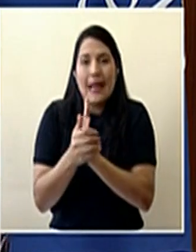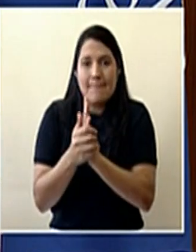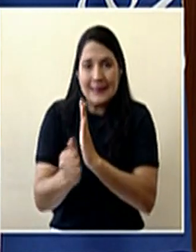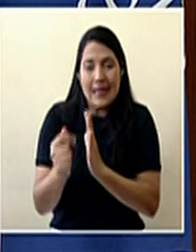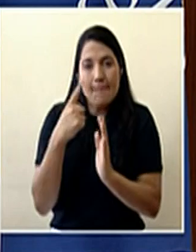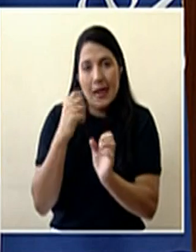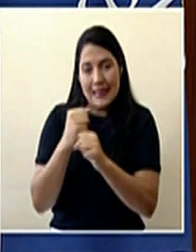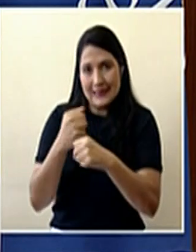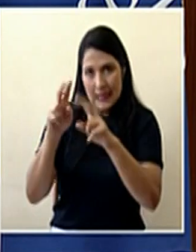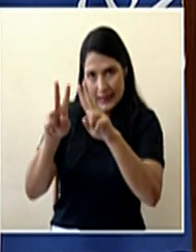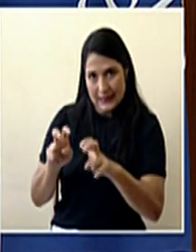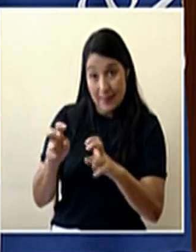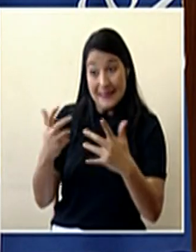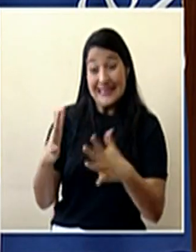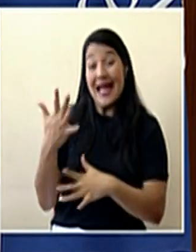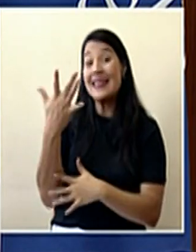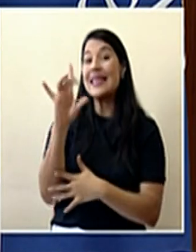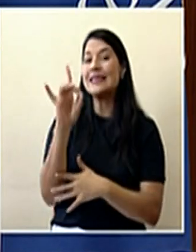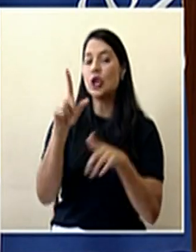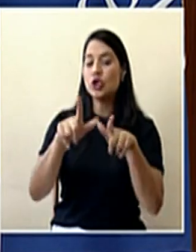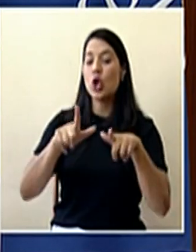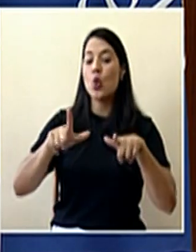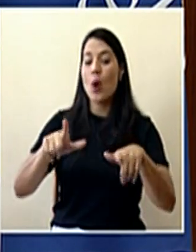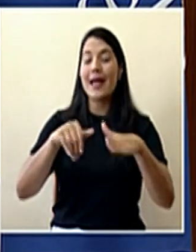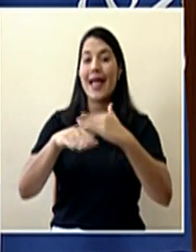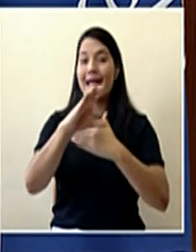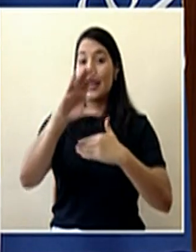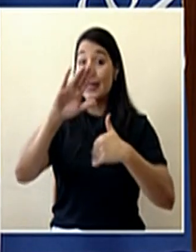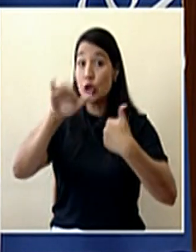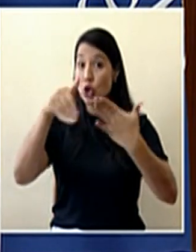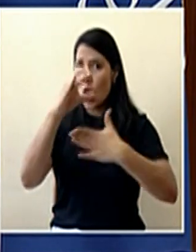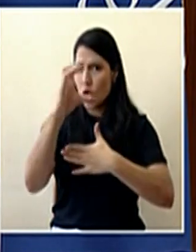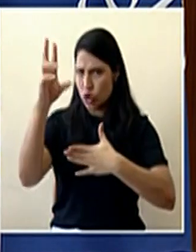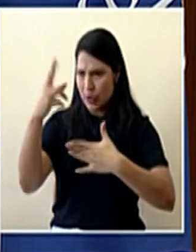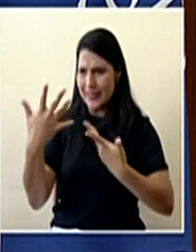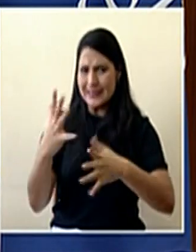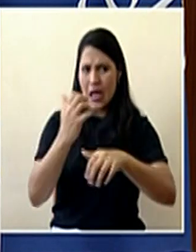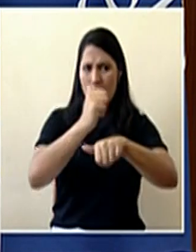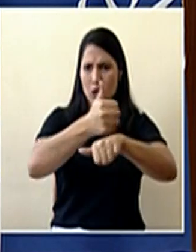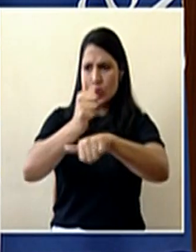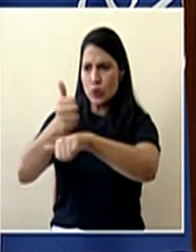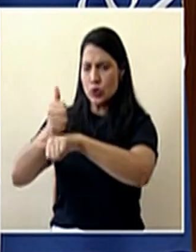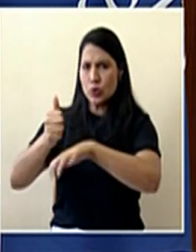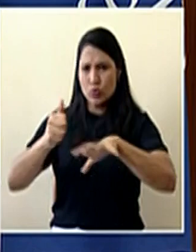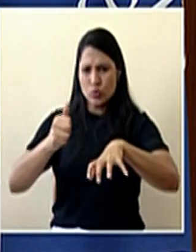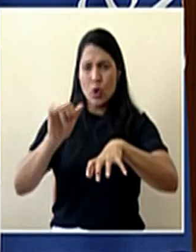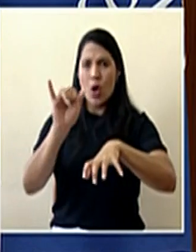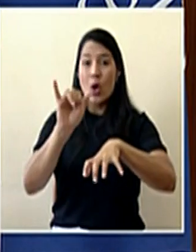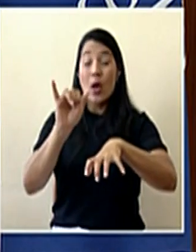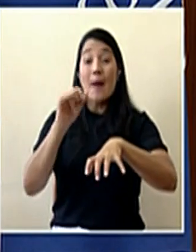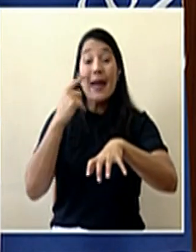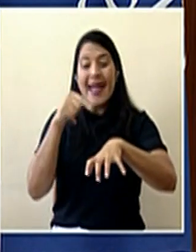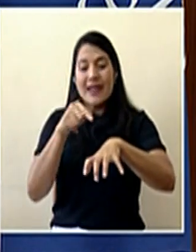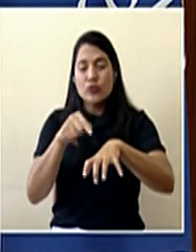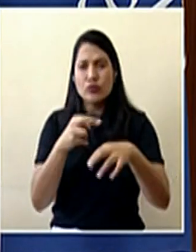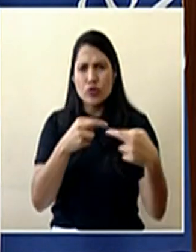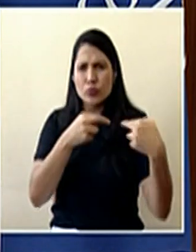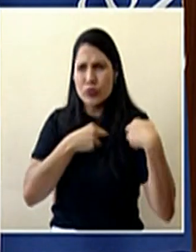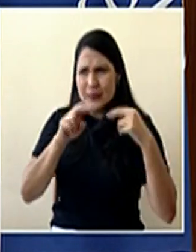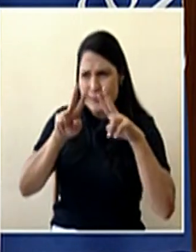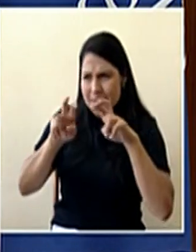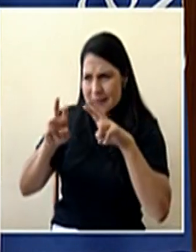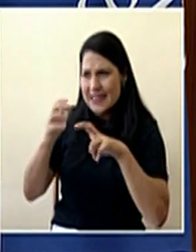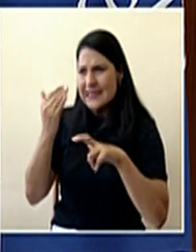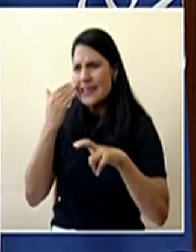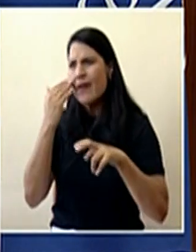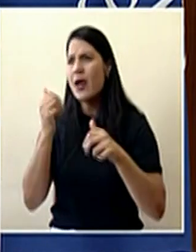son 18 lugares que están en todo el país y que ya los tenemos desde hace muchos años para poder saber qué virus está circulando en las